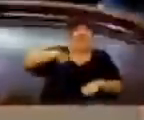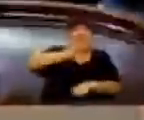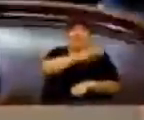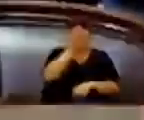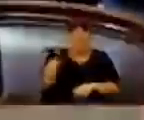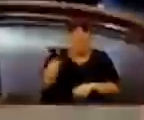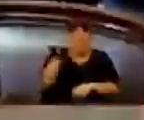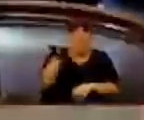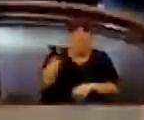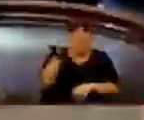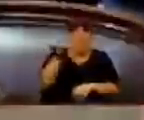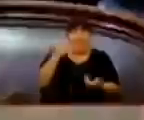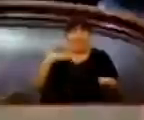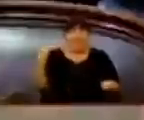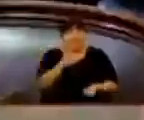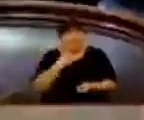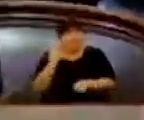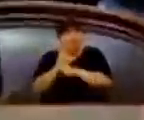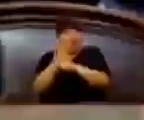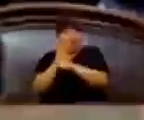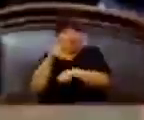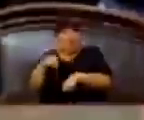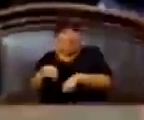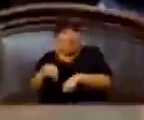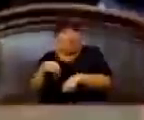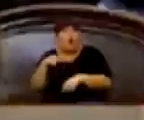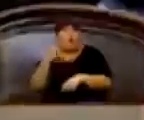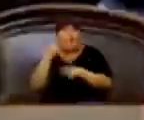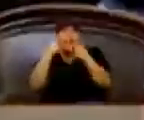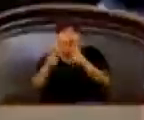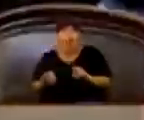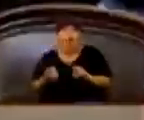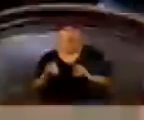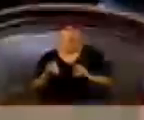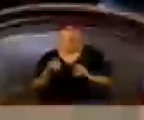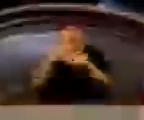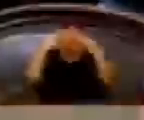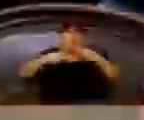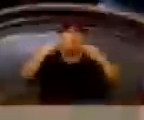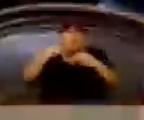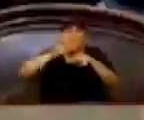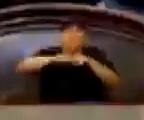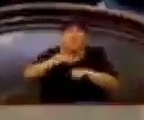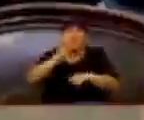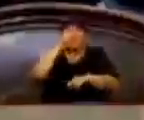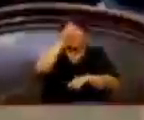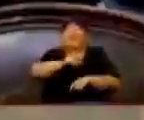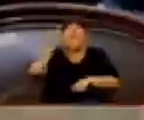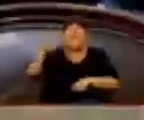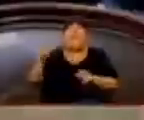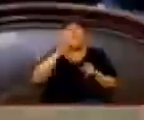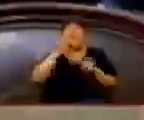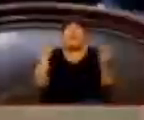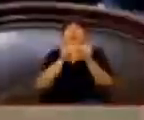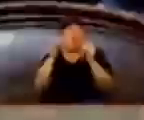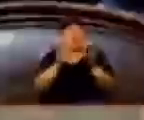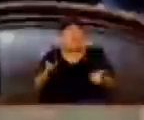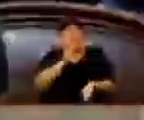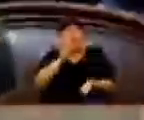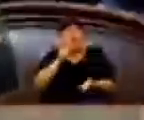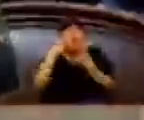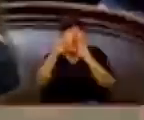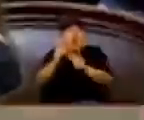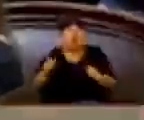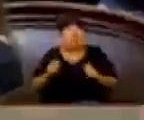organizaciones importantes de Argentina. Y estoy. Ahora, dentro de una hora, tenemos una ejecutiva de la UIA y